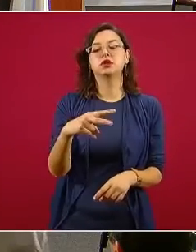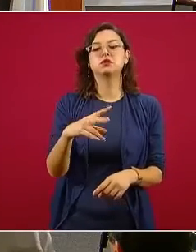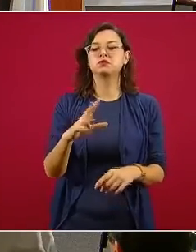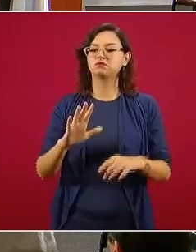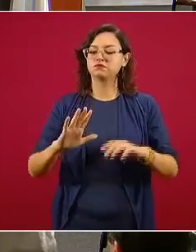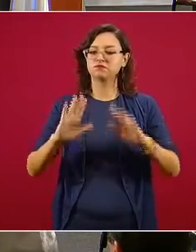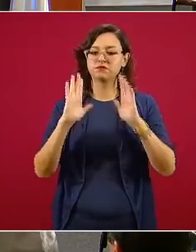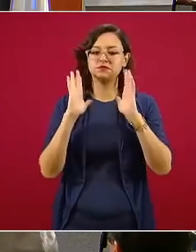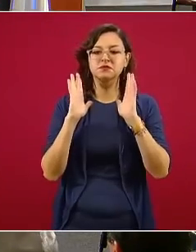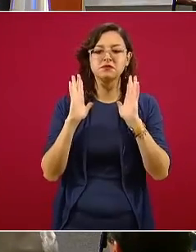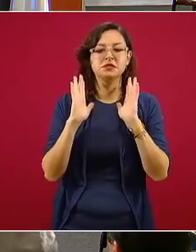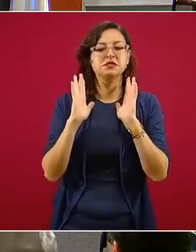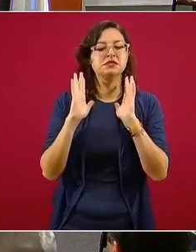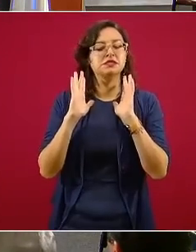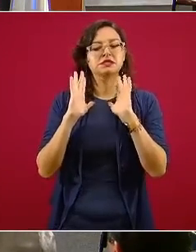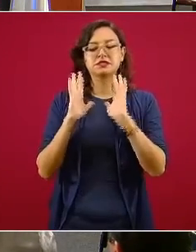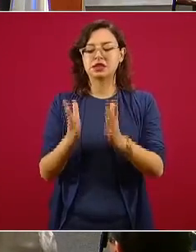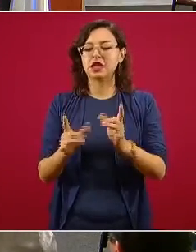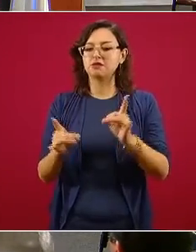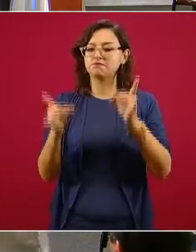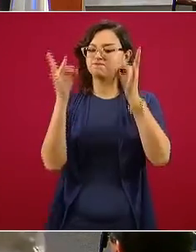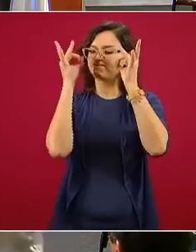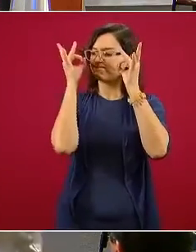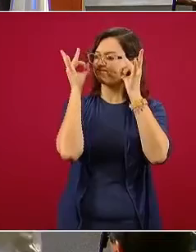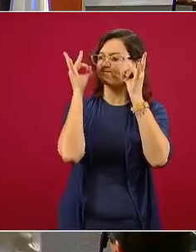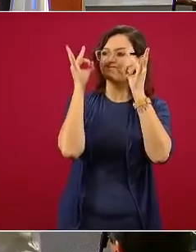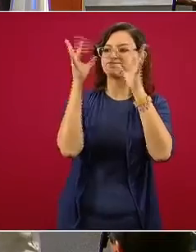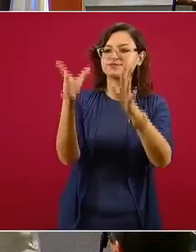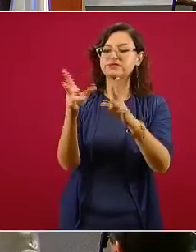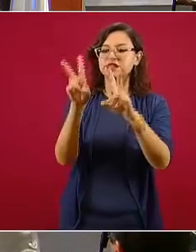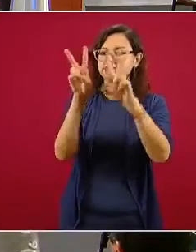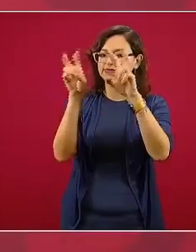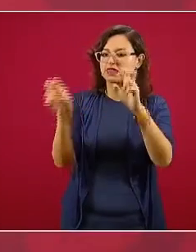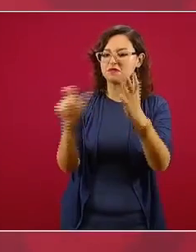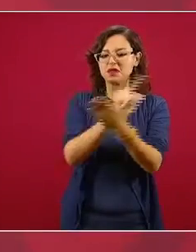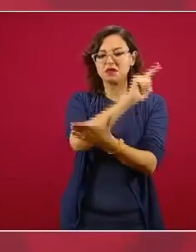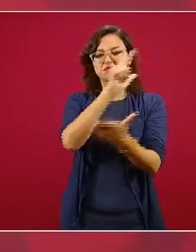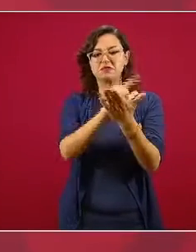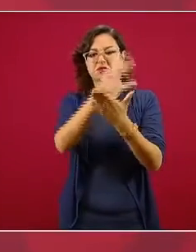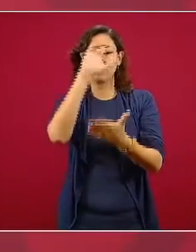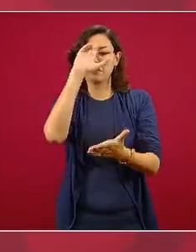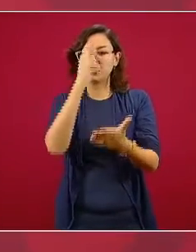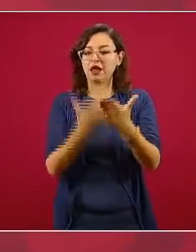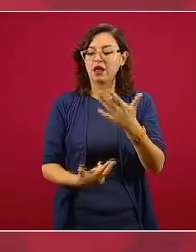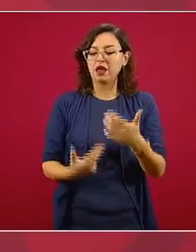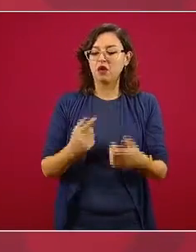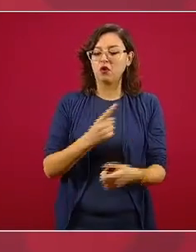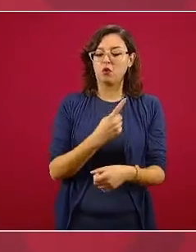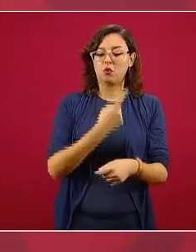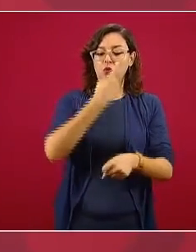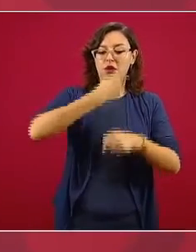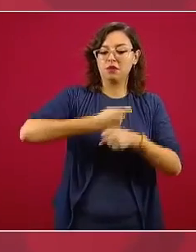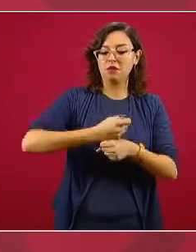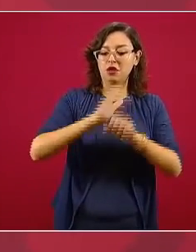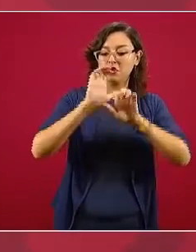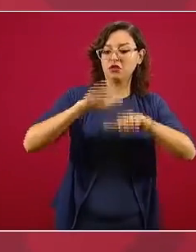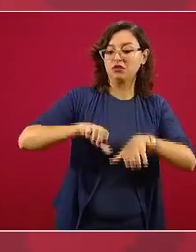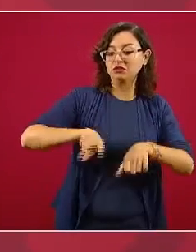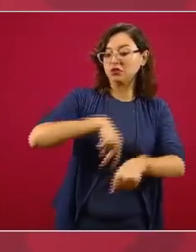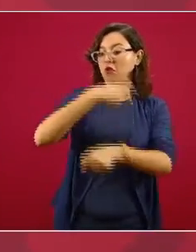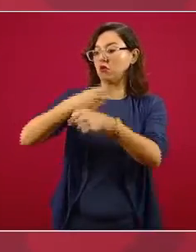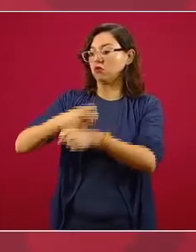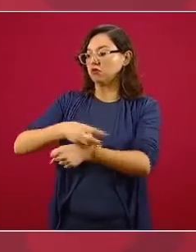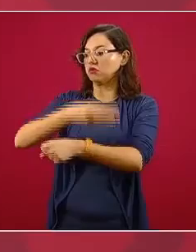prácticas ilegales de subcontratación que tienen por objeto evadir el cumplimiento de los derechos laborales.